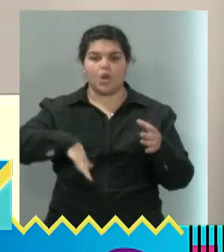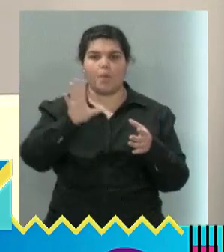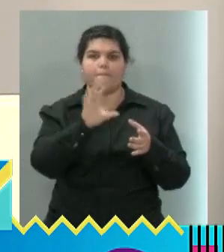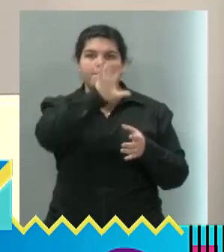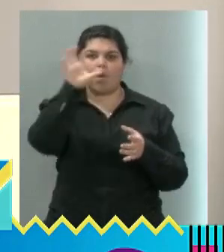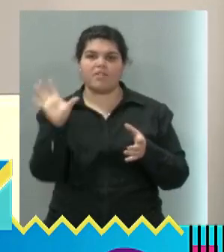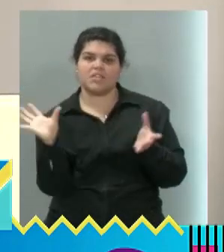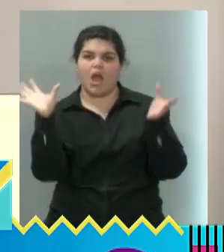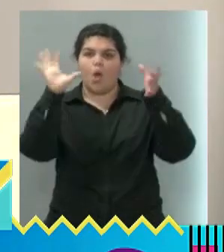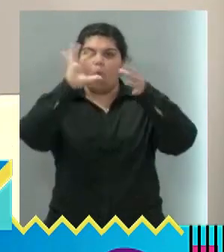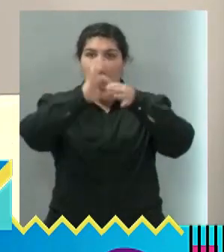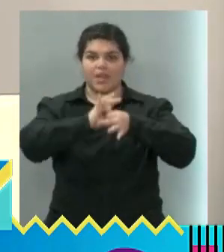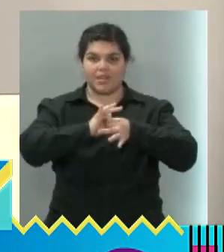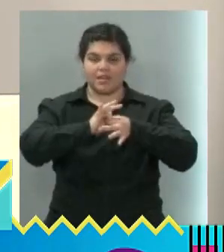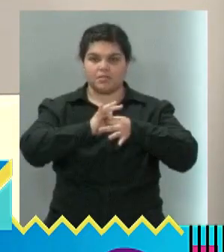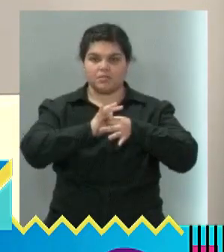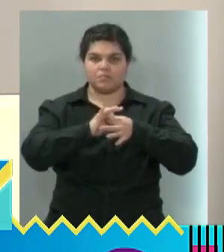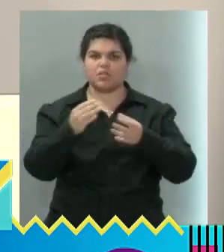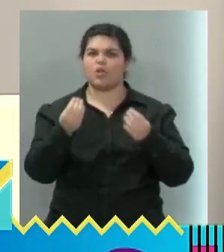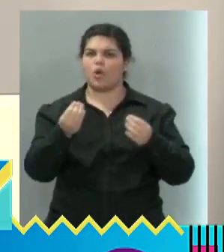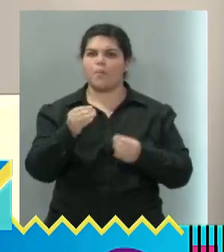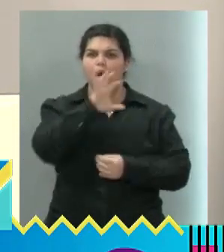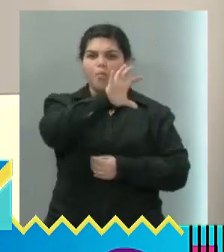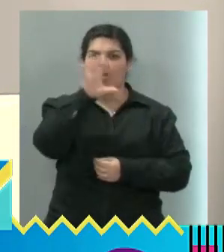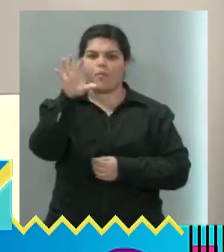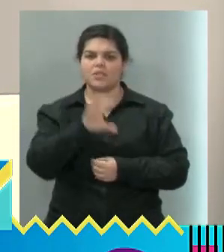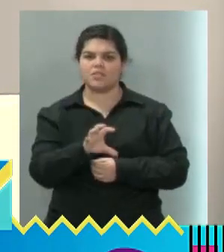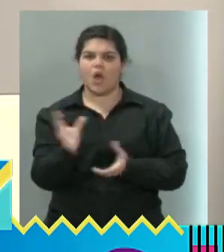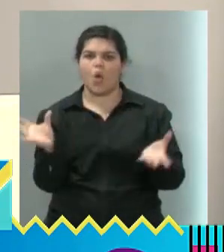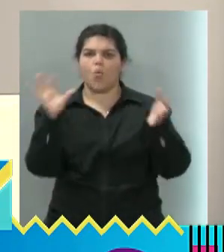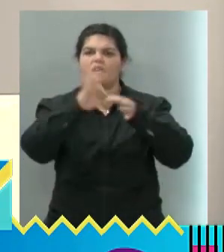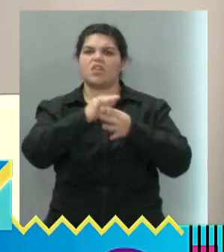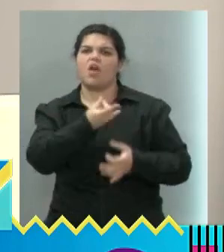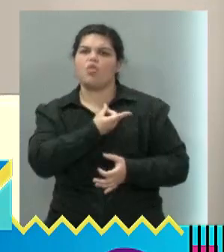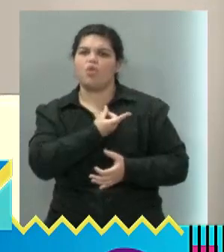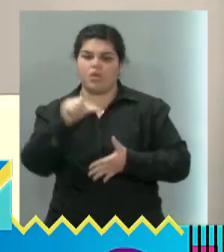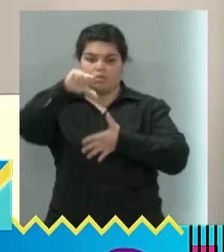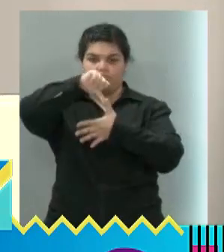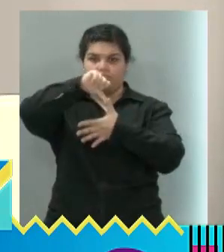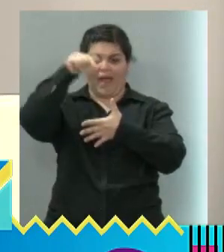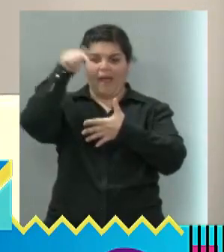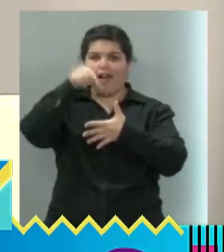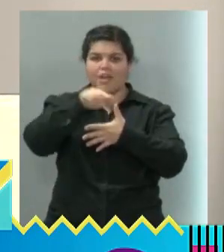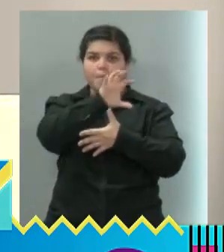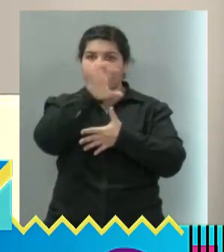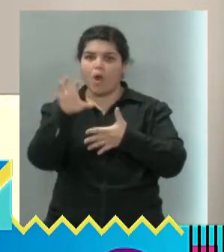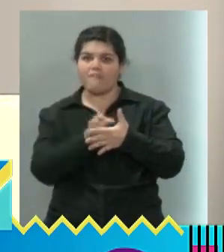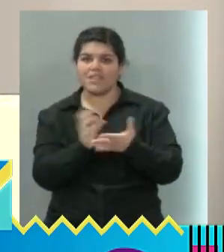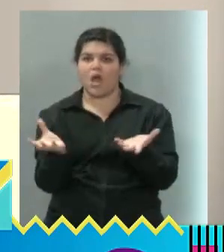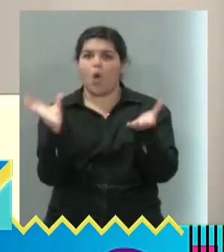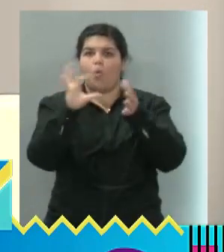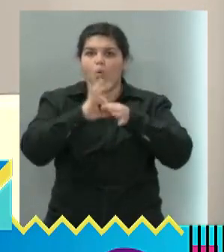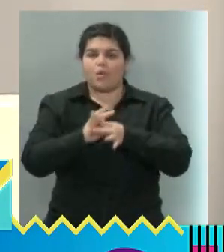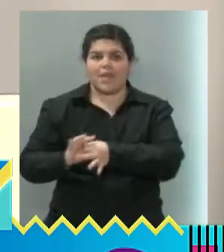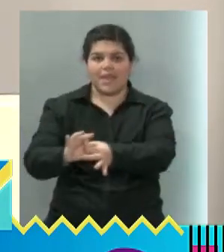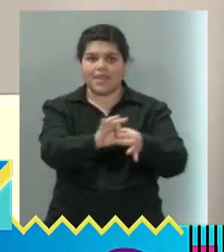pero hay que recordar que era de las Provincias Unidas de Sudamérica. Es decir, que en Tucumán se declaró la independencia